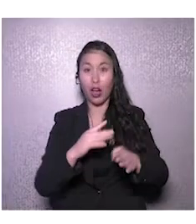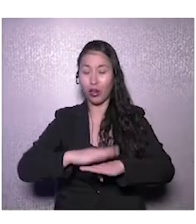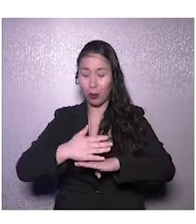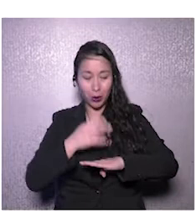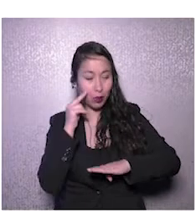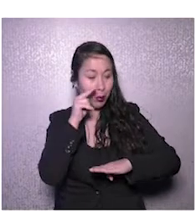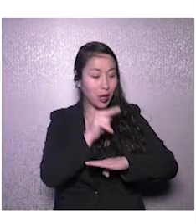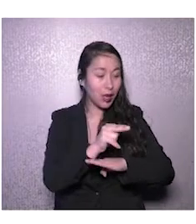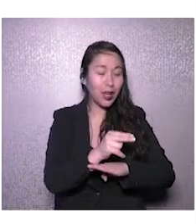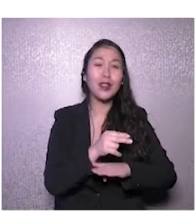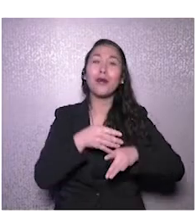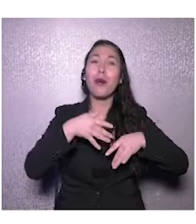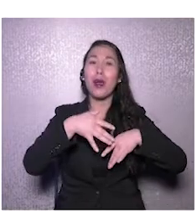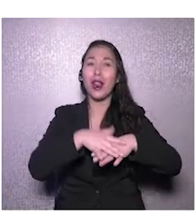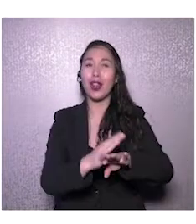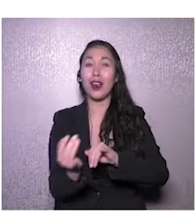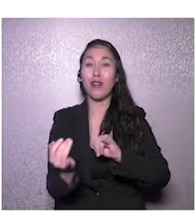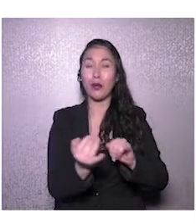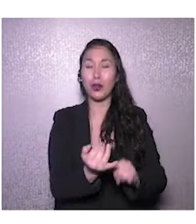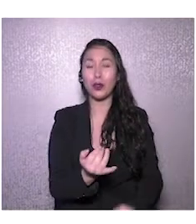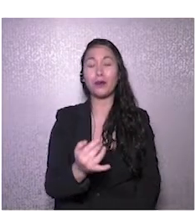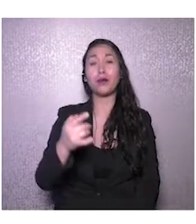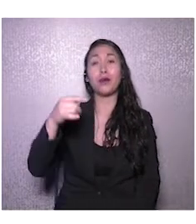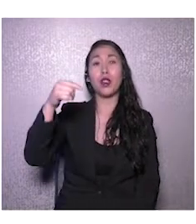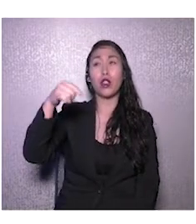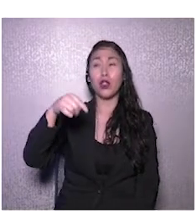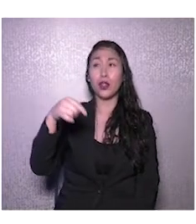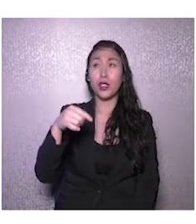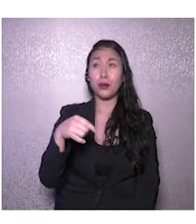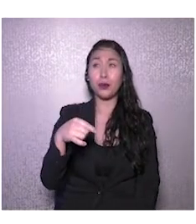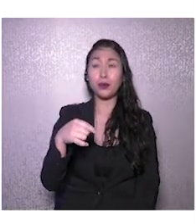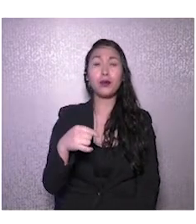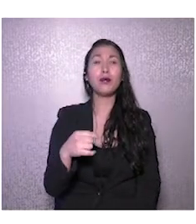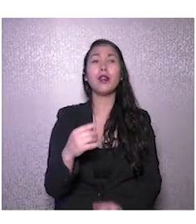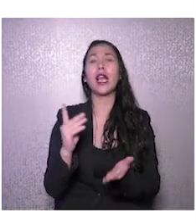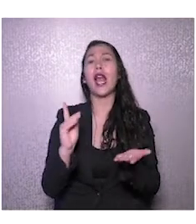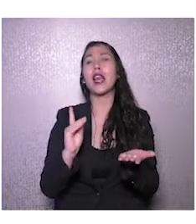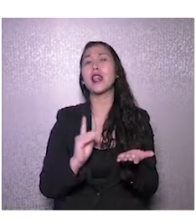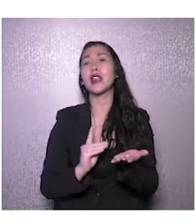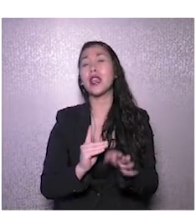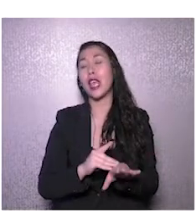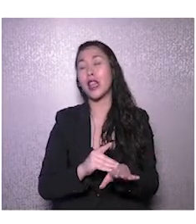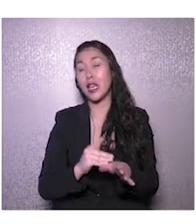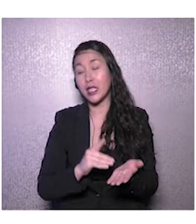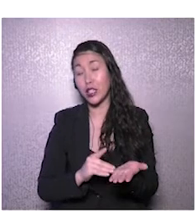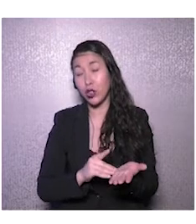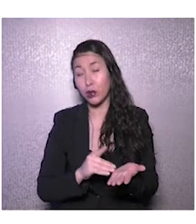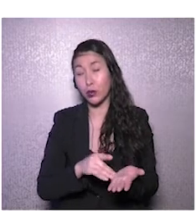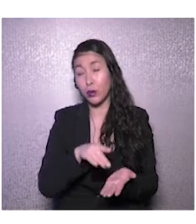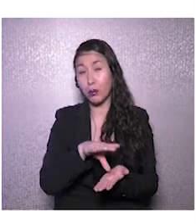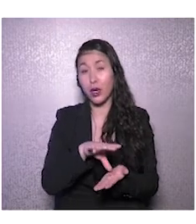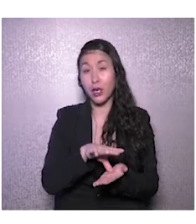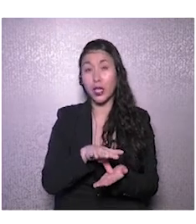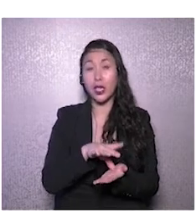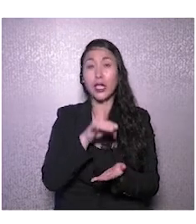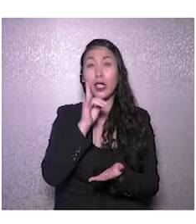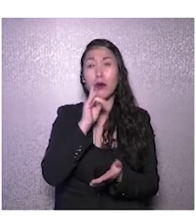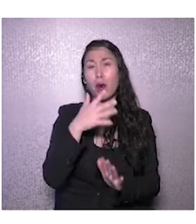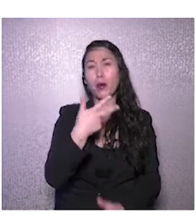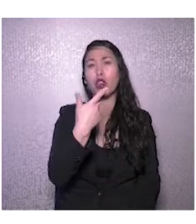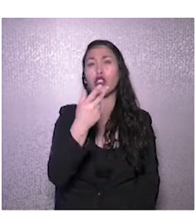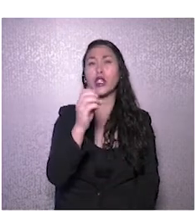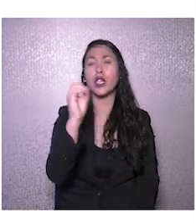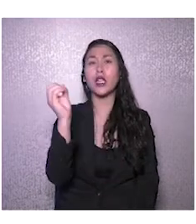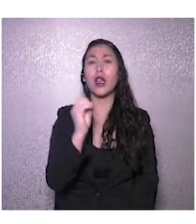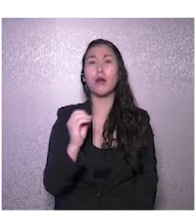Hay un tremendo avance, como se comentaba también hoy día, en la adopción, en la digitalización del país. Y tenemos el 80% de la